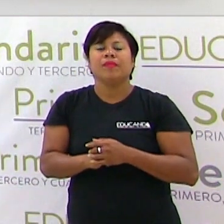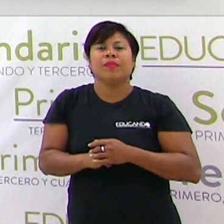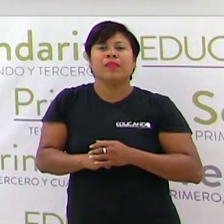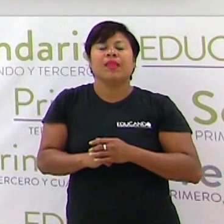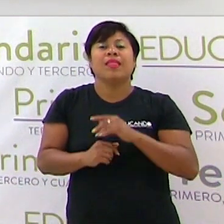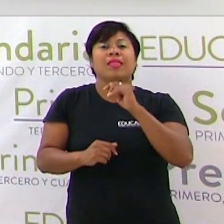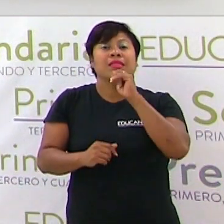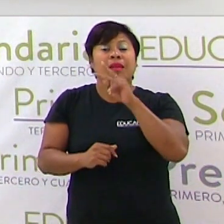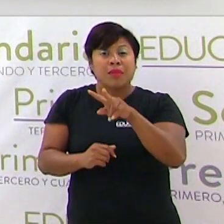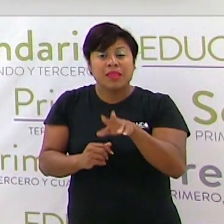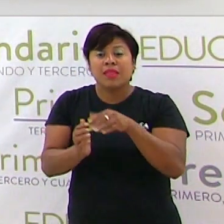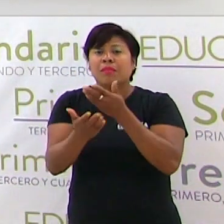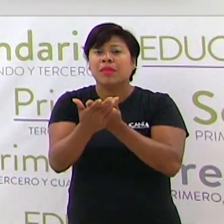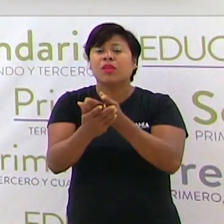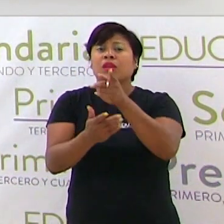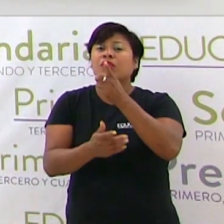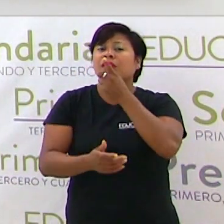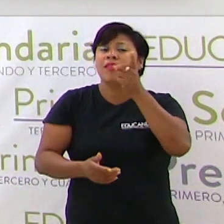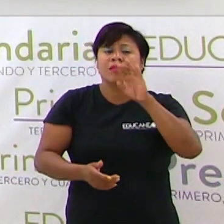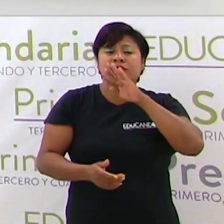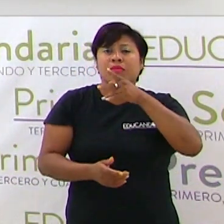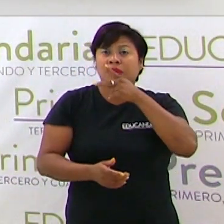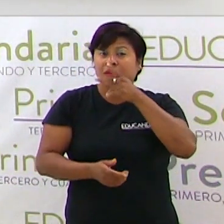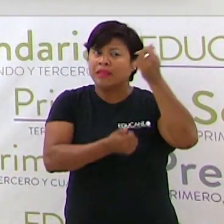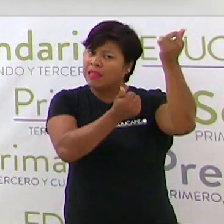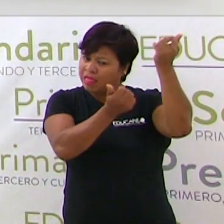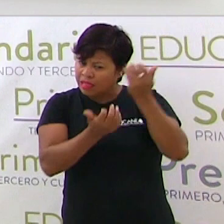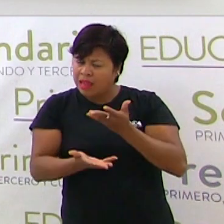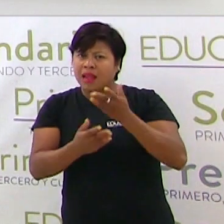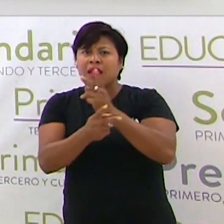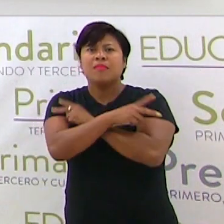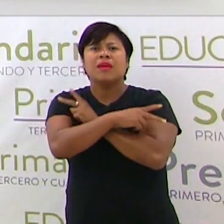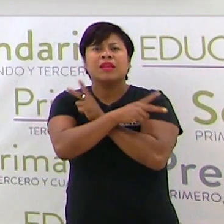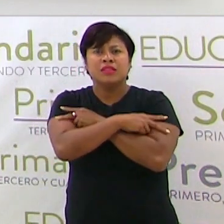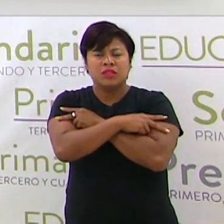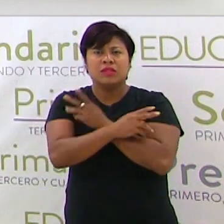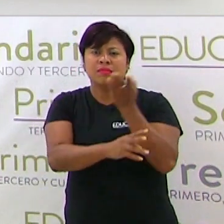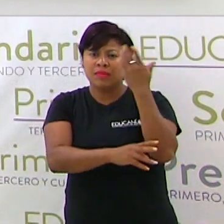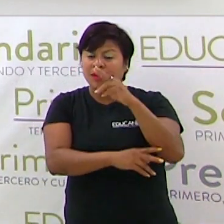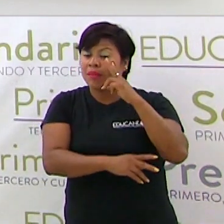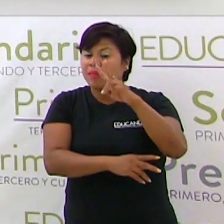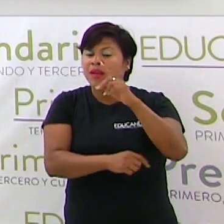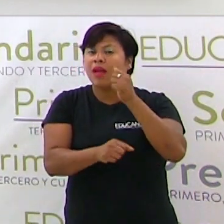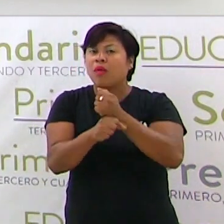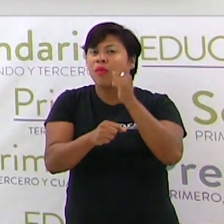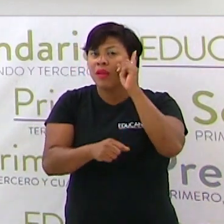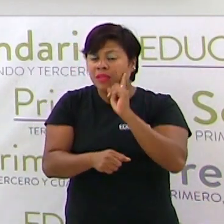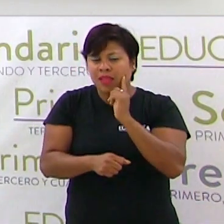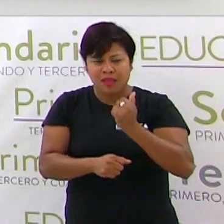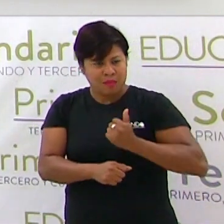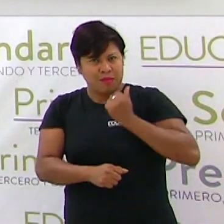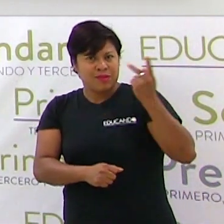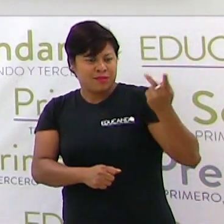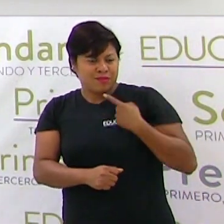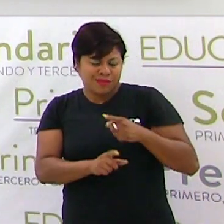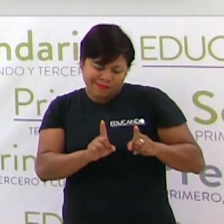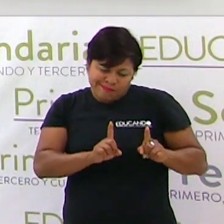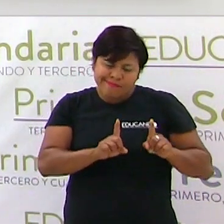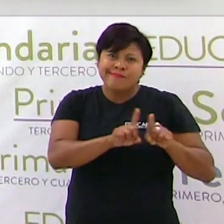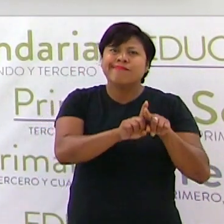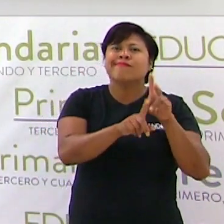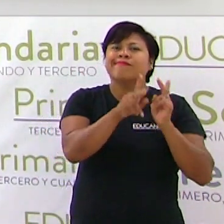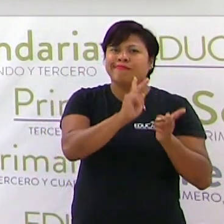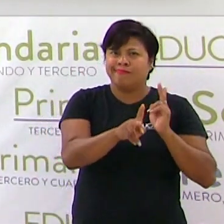principal, que les digas a tus papás que te traigan en las vacaciones a ver a tu abuelita y así aprovechamos para estar